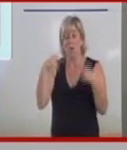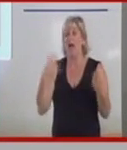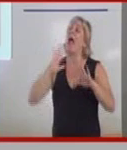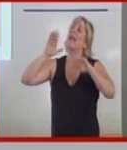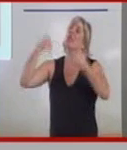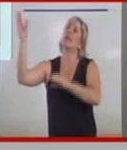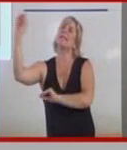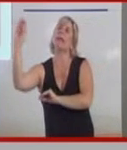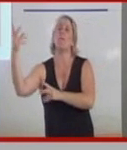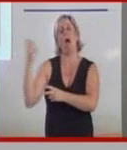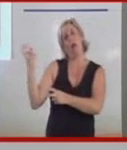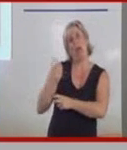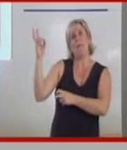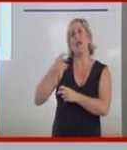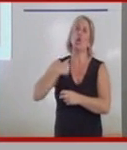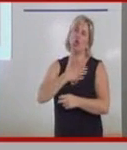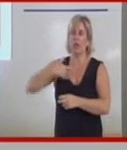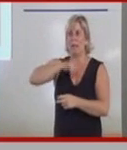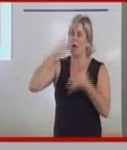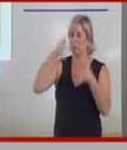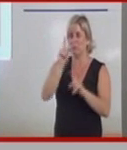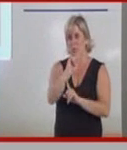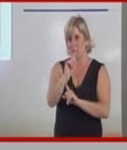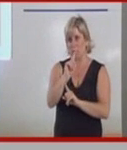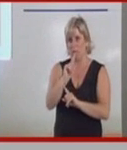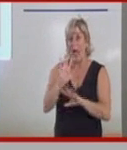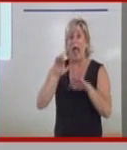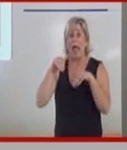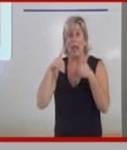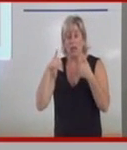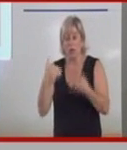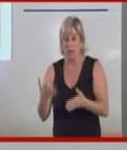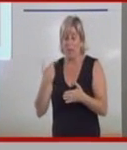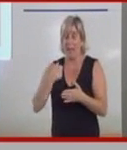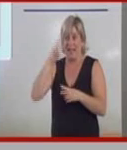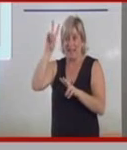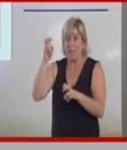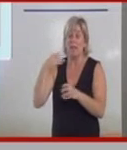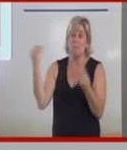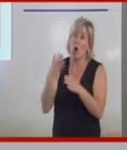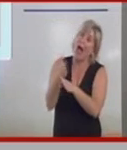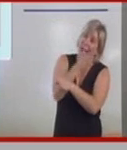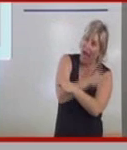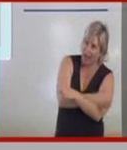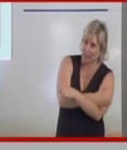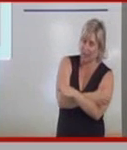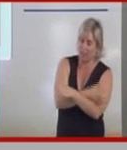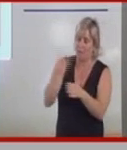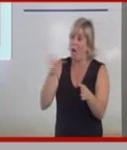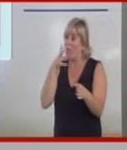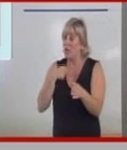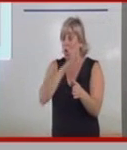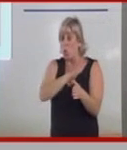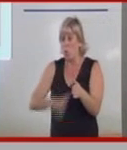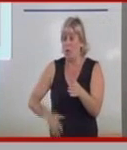importantes carencias en materia de accesibilidad, pues la inversión para modificarlo y demás pues lógicamente es mucho mayor que si